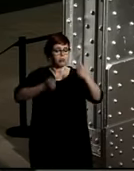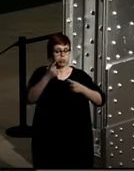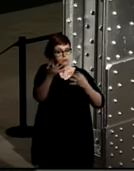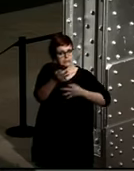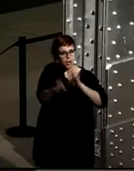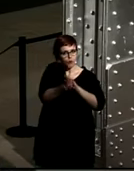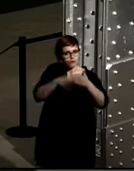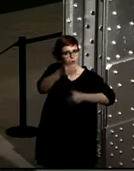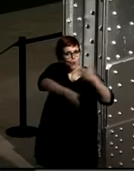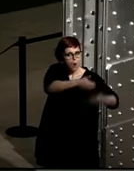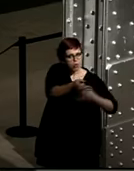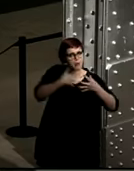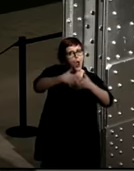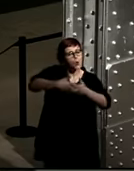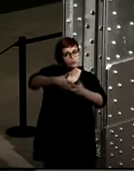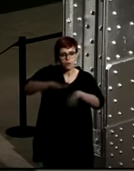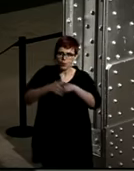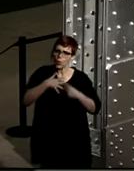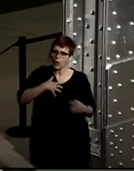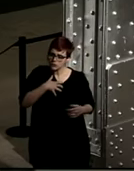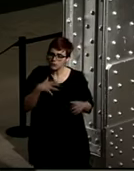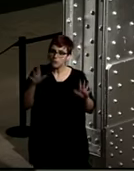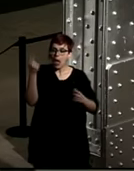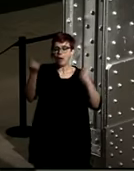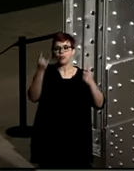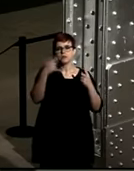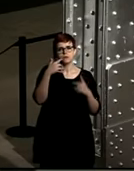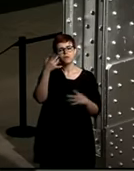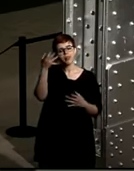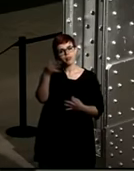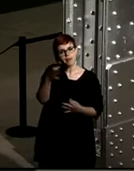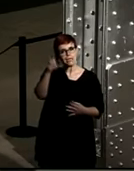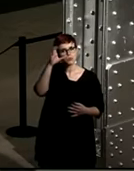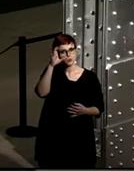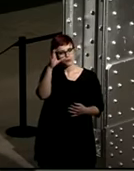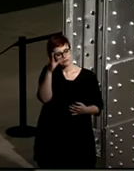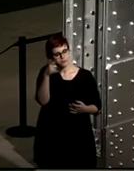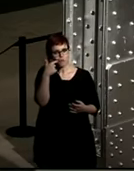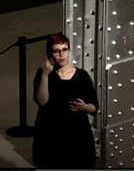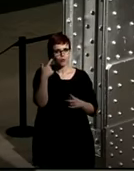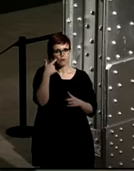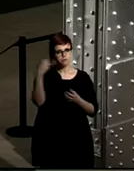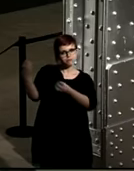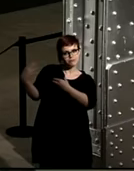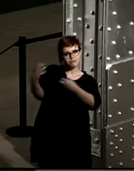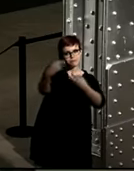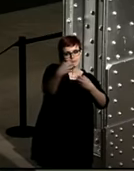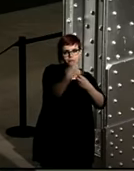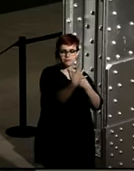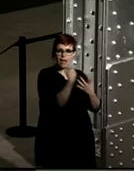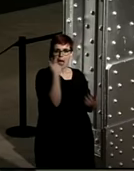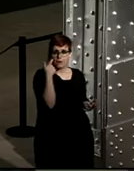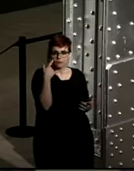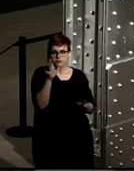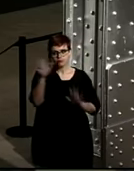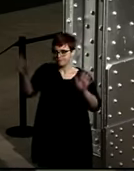ir y a por ello. O más bien tengo que escuchar las voces que me vienen alrededor y decir, no,